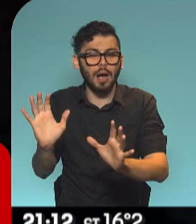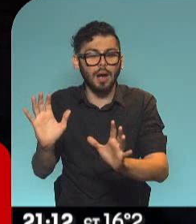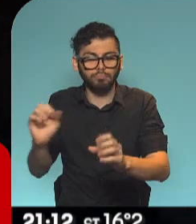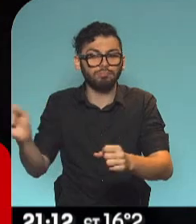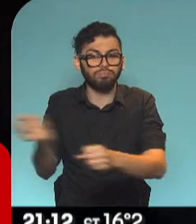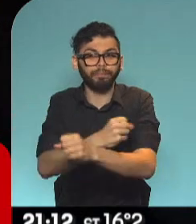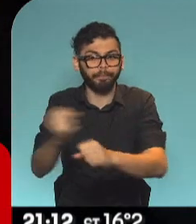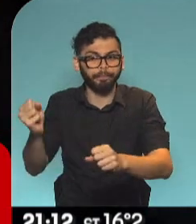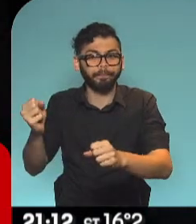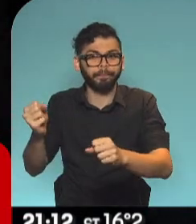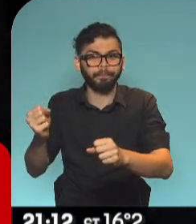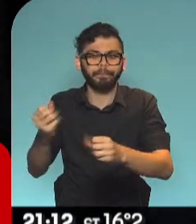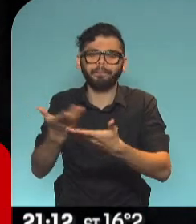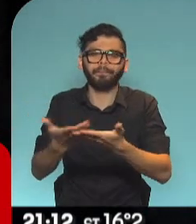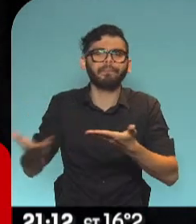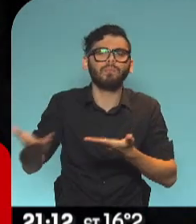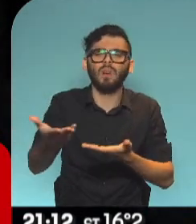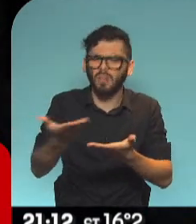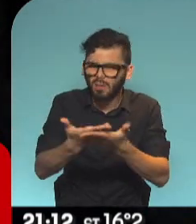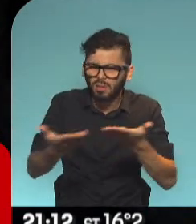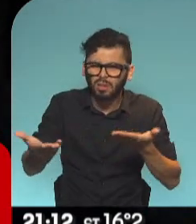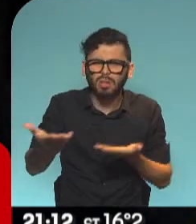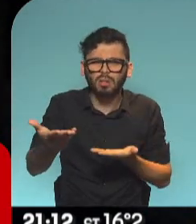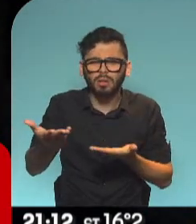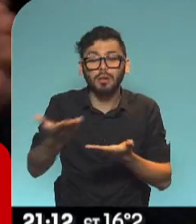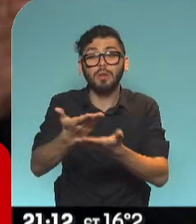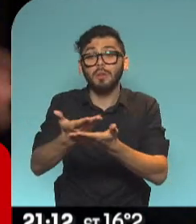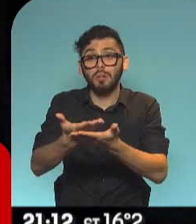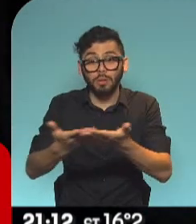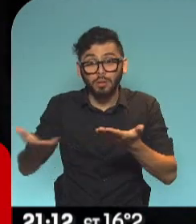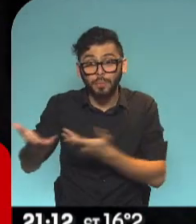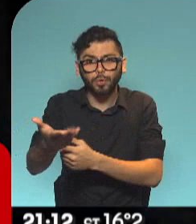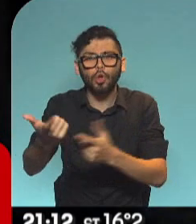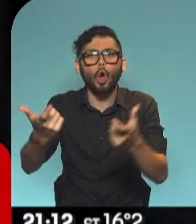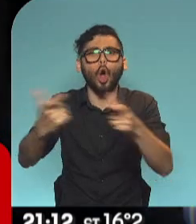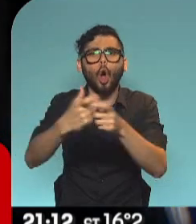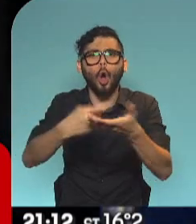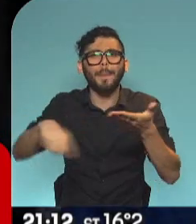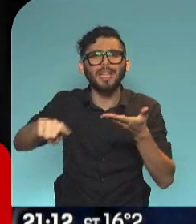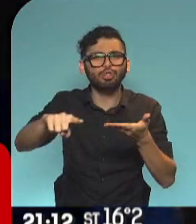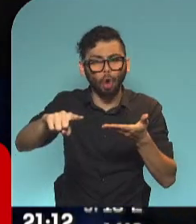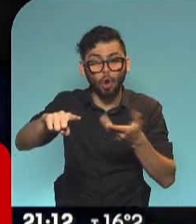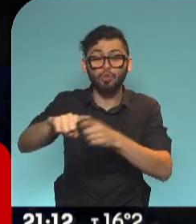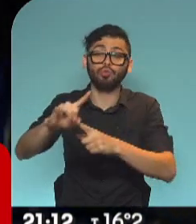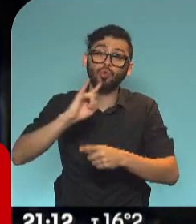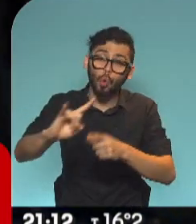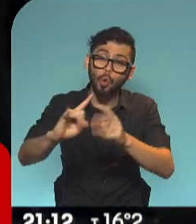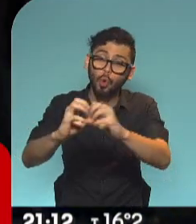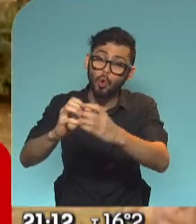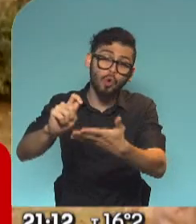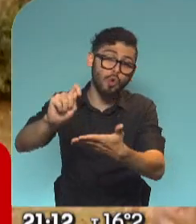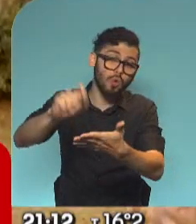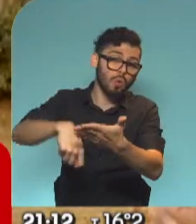giro a las comisiones, ¿no? ¿Qué significa esto? Que a partir de que ya tenga el giro de las comisiones, en esas comisiones a las que tenga giro se tiene que discutir, generar un dictamen